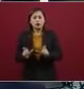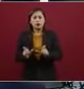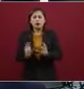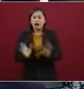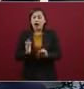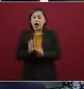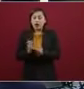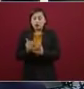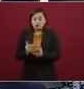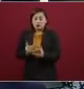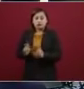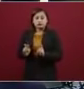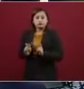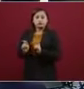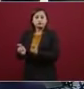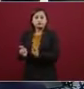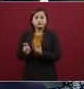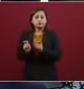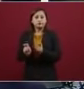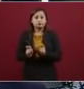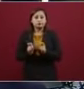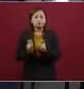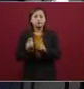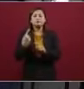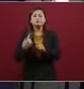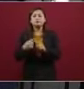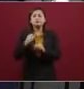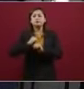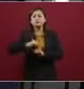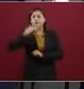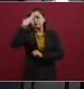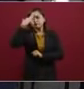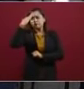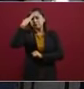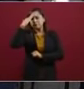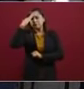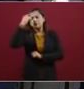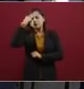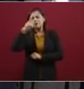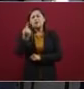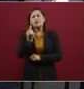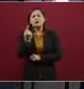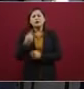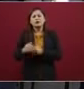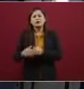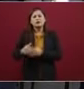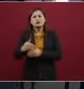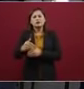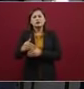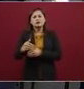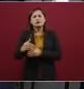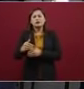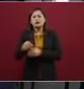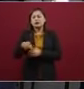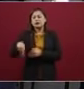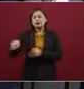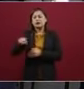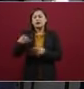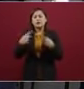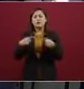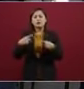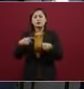estos nombramientos de tal manera que sus futuros dirigentes no pierdan